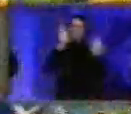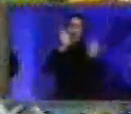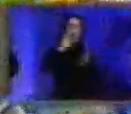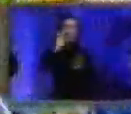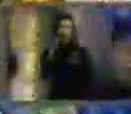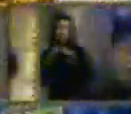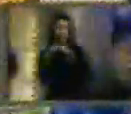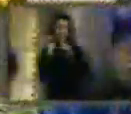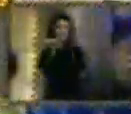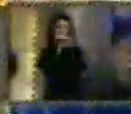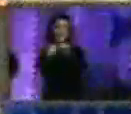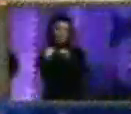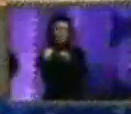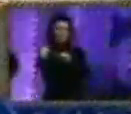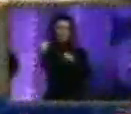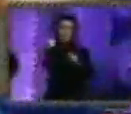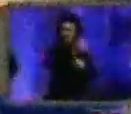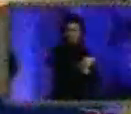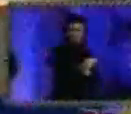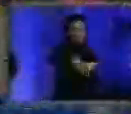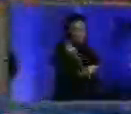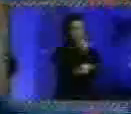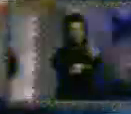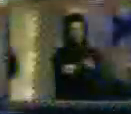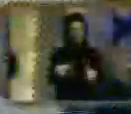me iría a marchar.